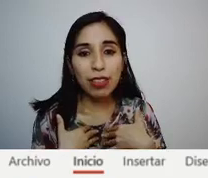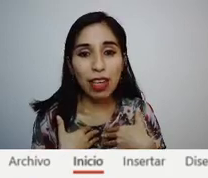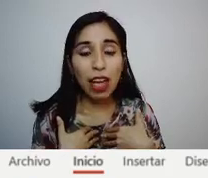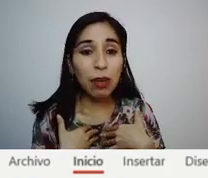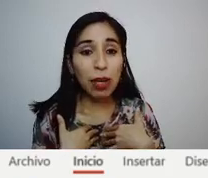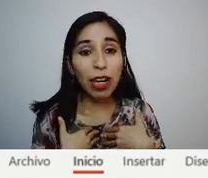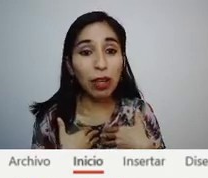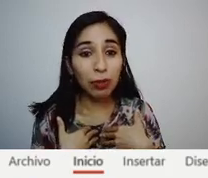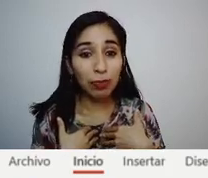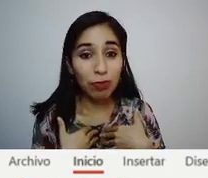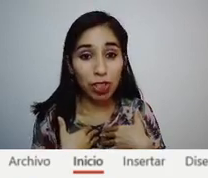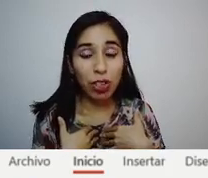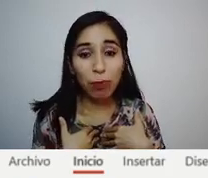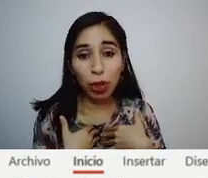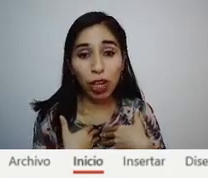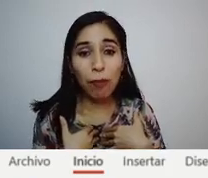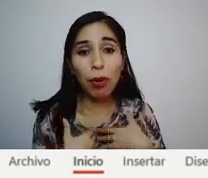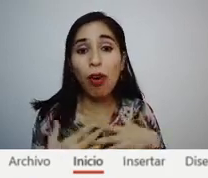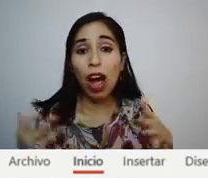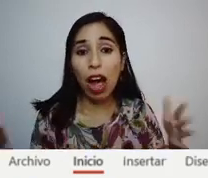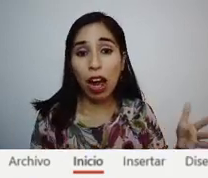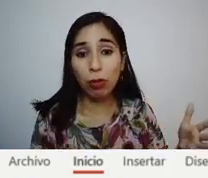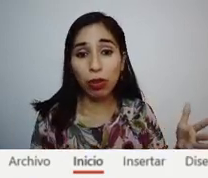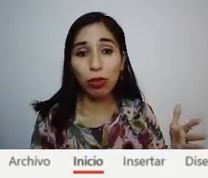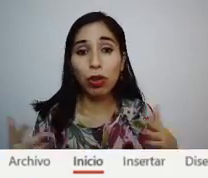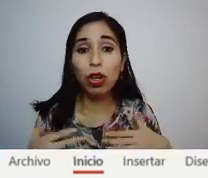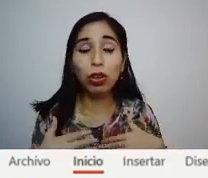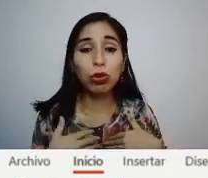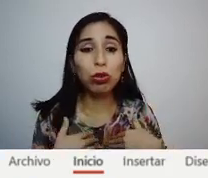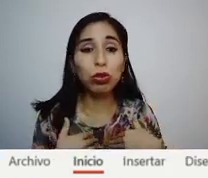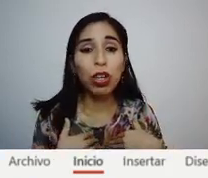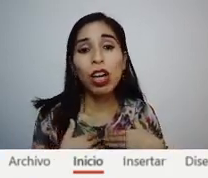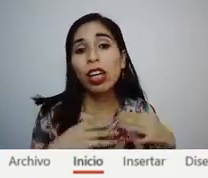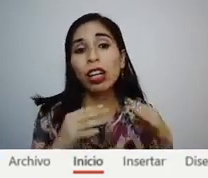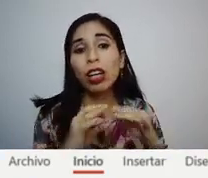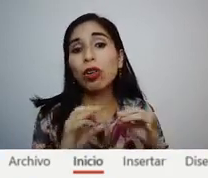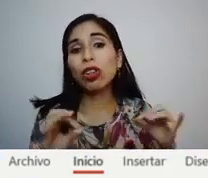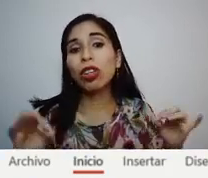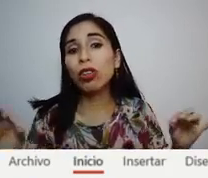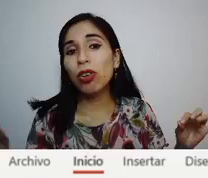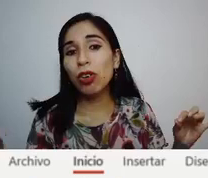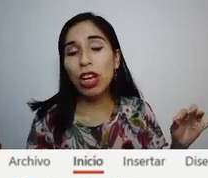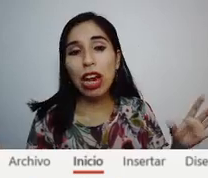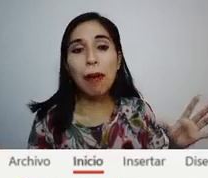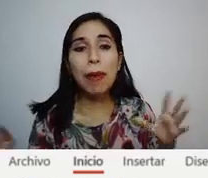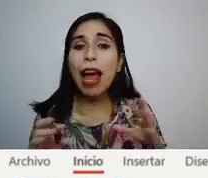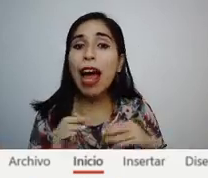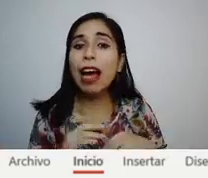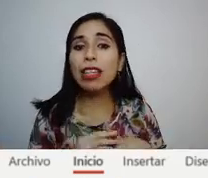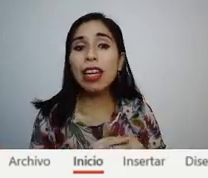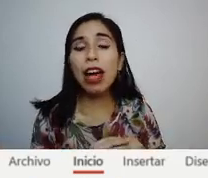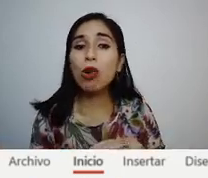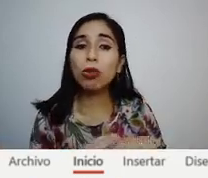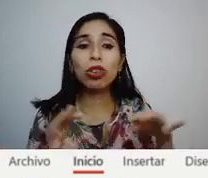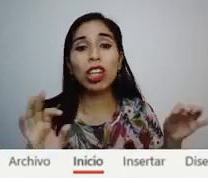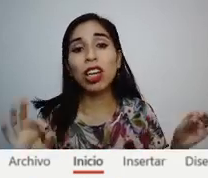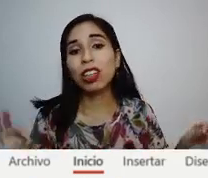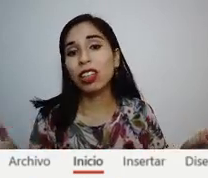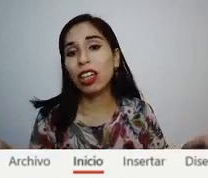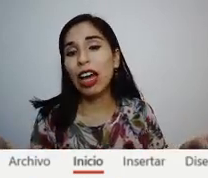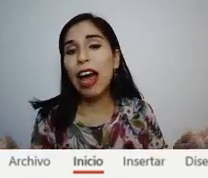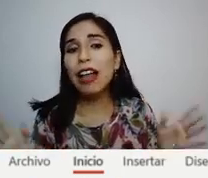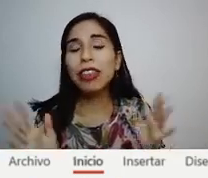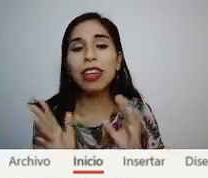más sea de mi agrado si por ejemplo álbum de fotos recorrido en la playa un